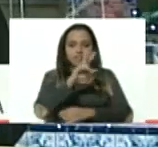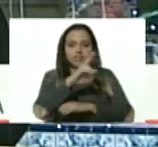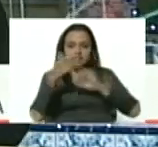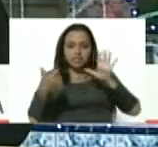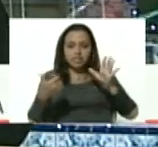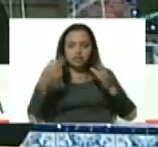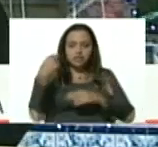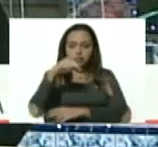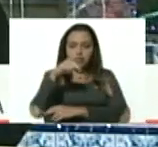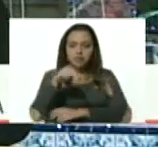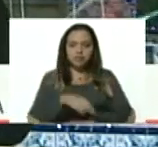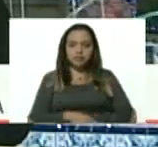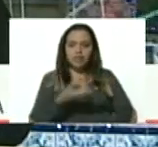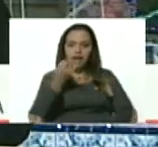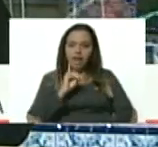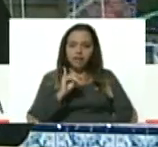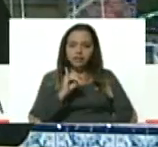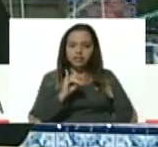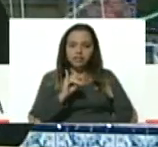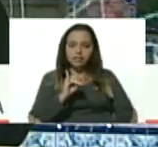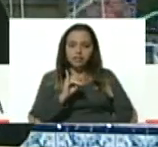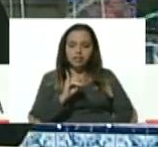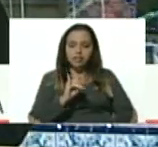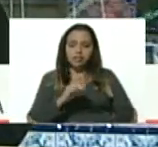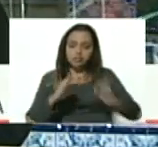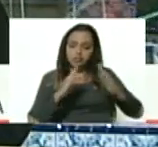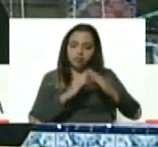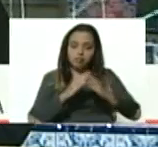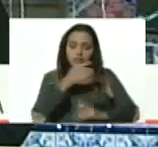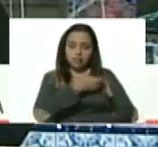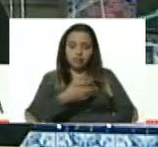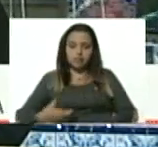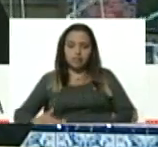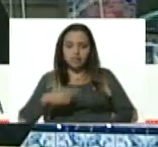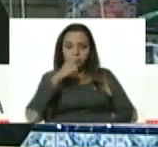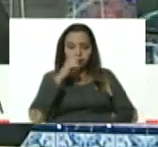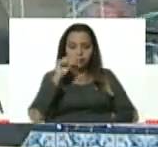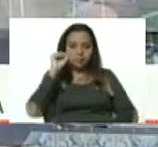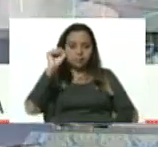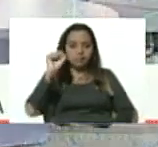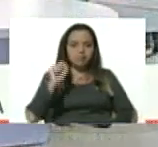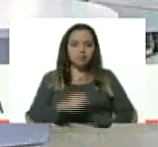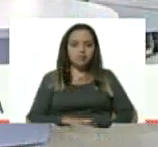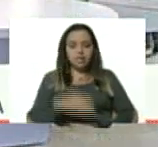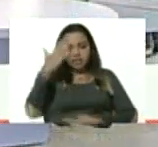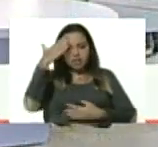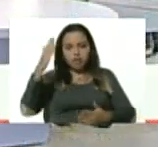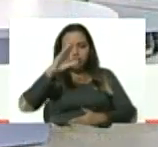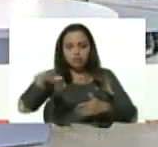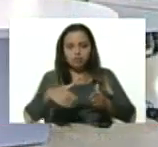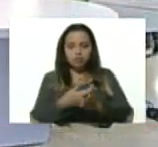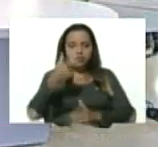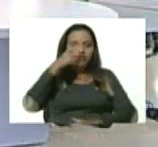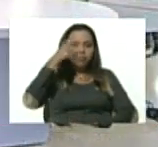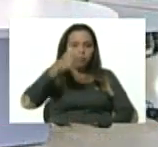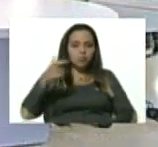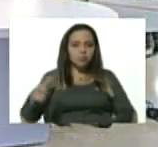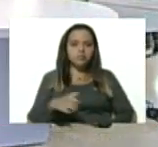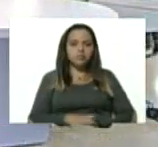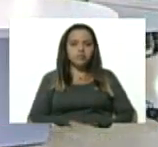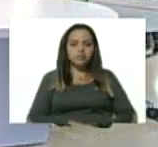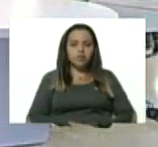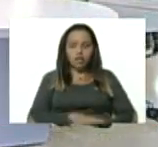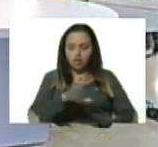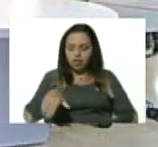noviembre. Estamos aquí desde el Palacio Presidencial de Miraflores. Mi saludo a todo nuestro pueblo, a todo el